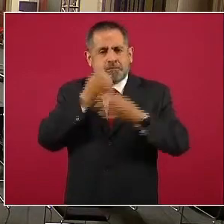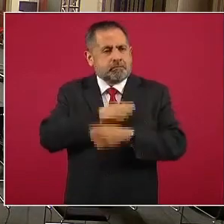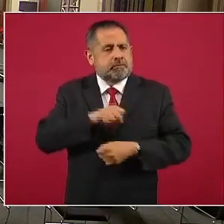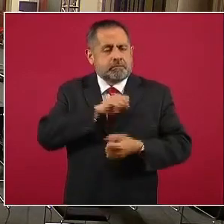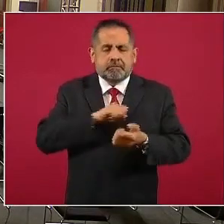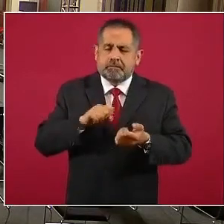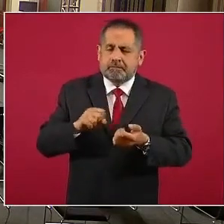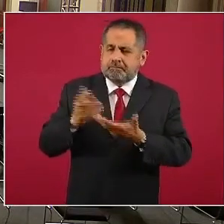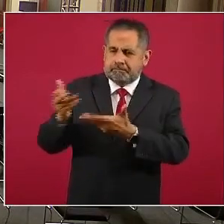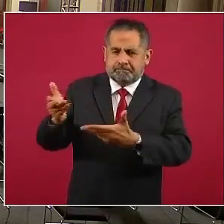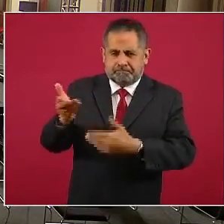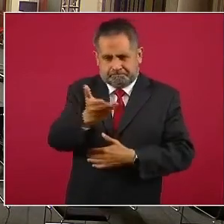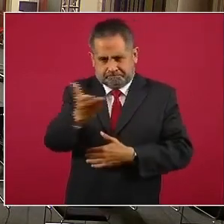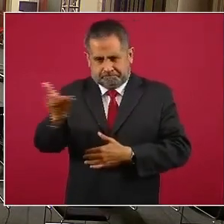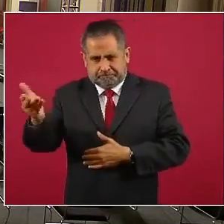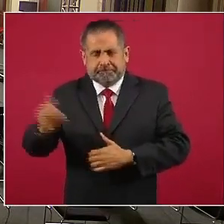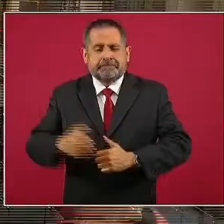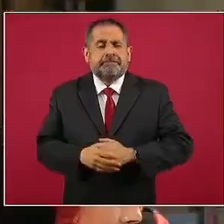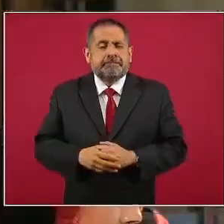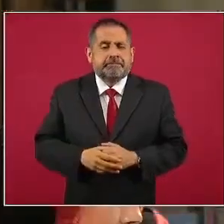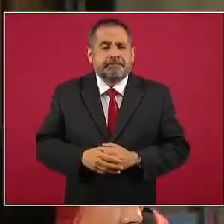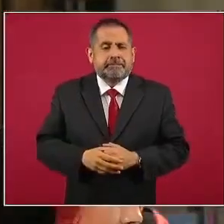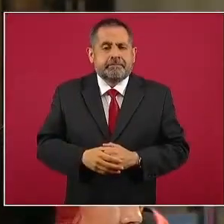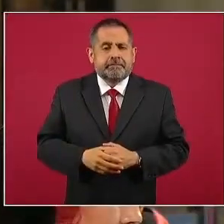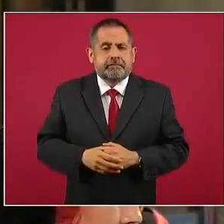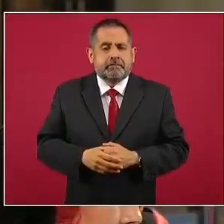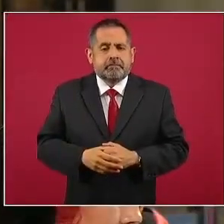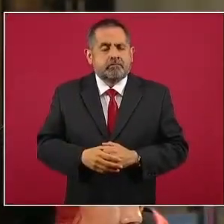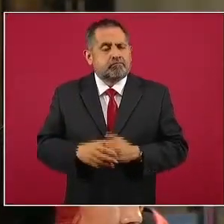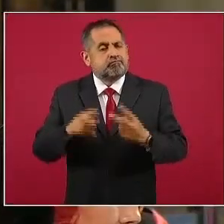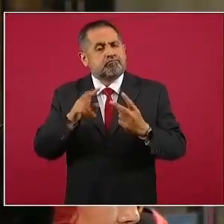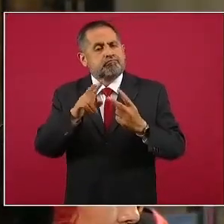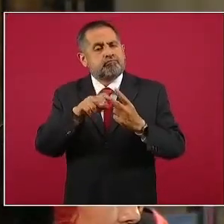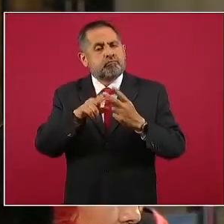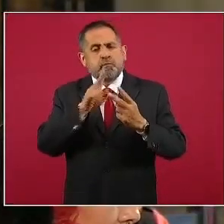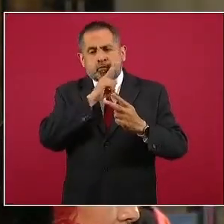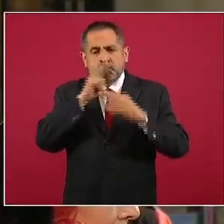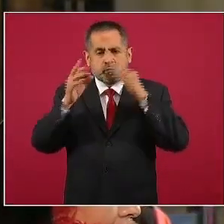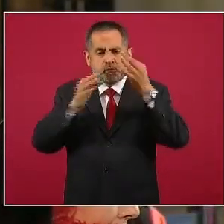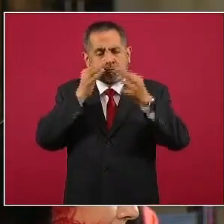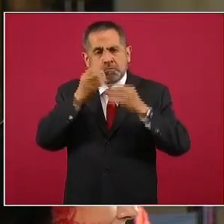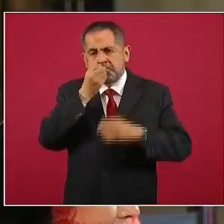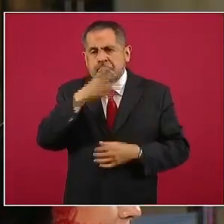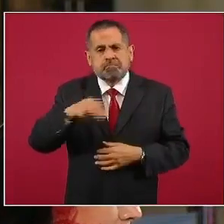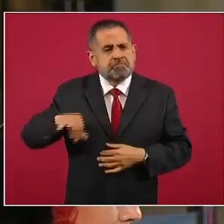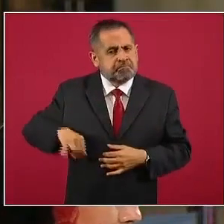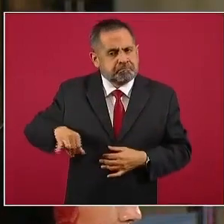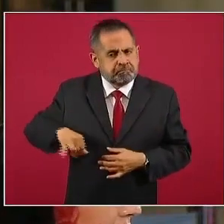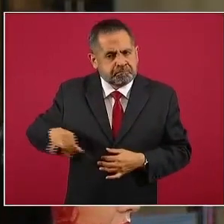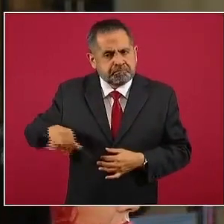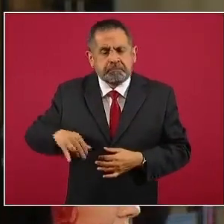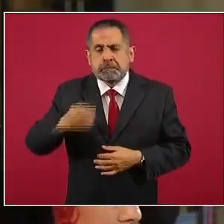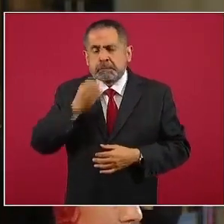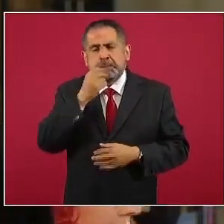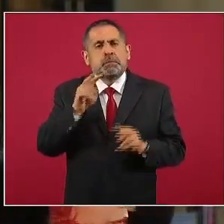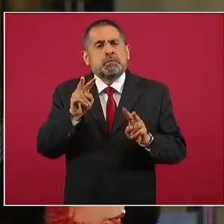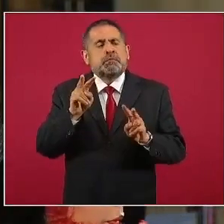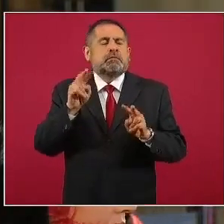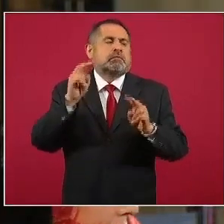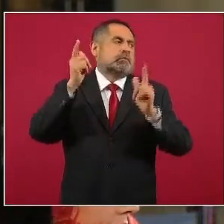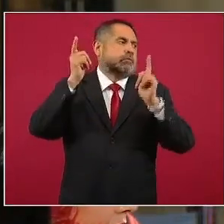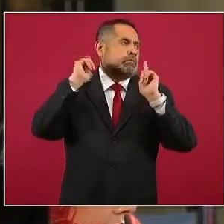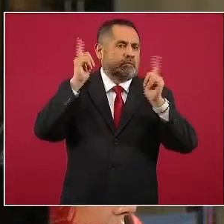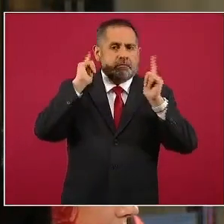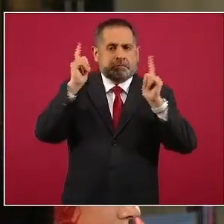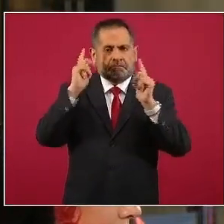del INDRE. Doctor, son un par de noticias muy interesantes y generan una gran esperanza para